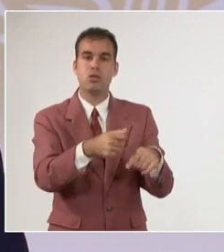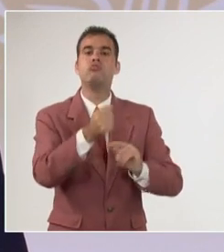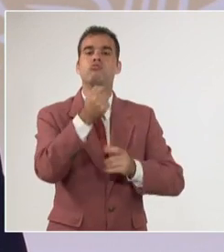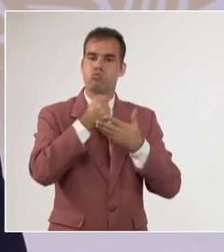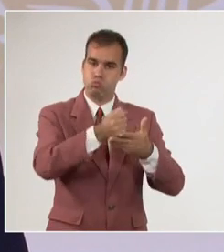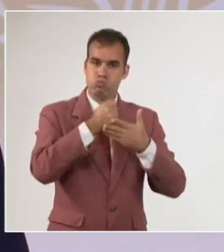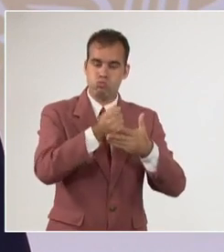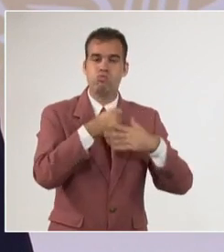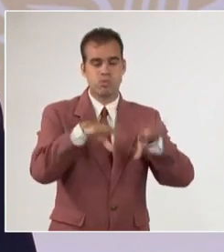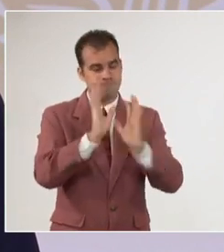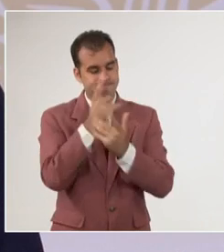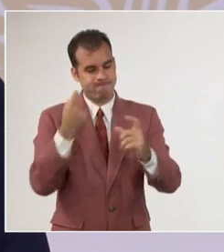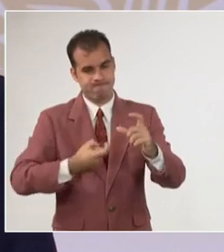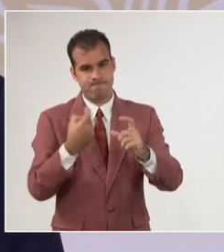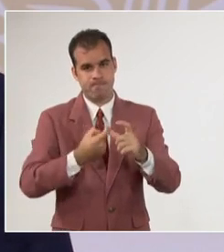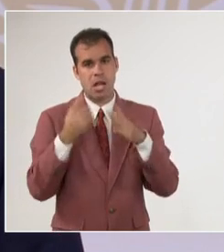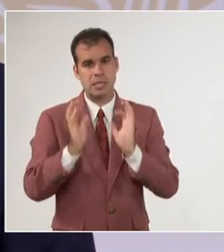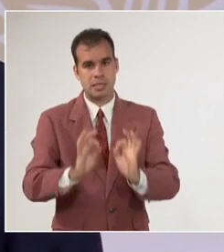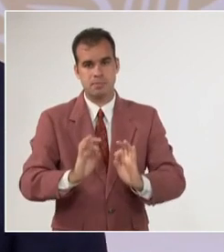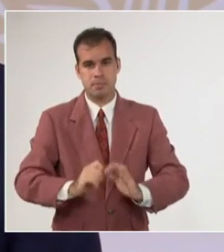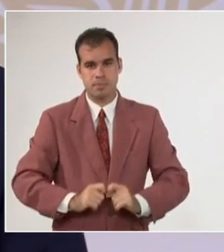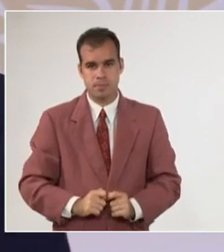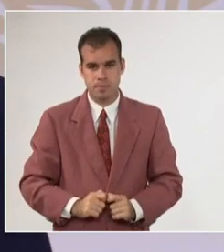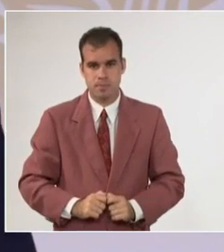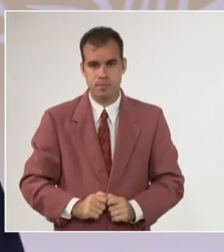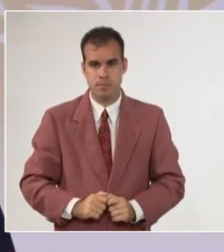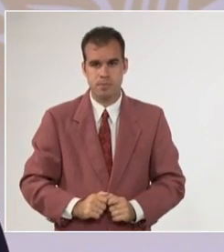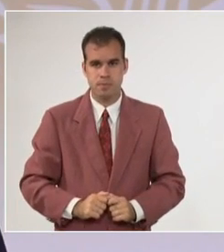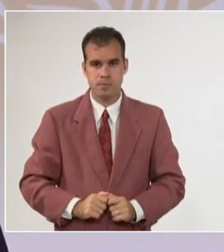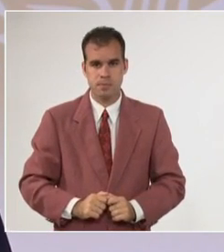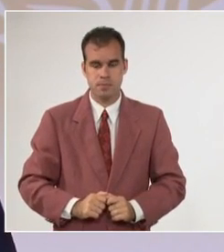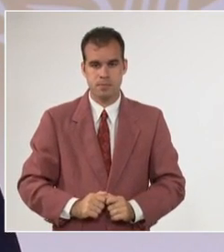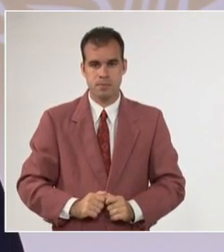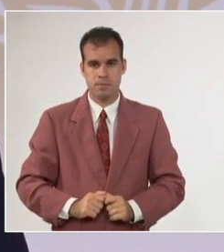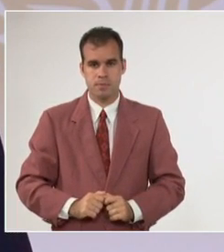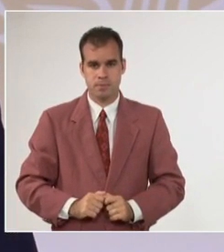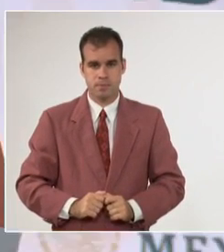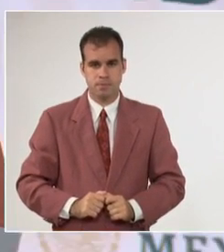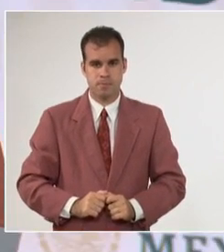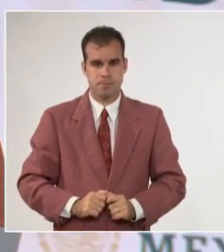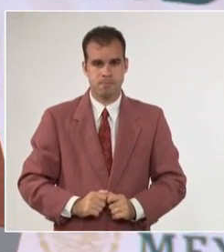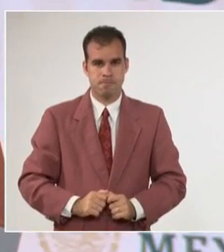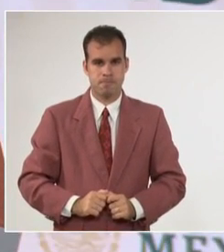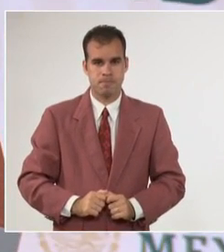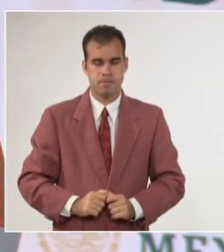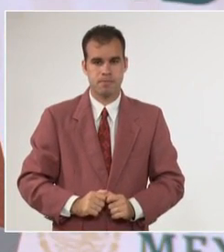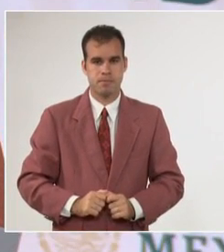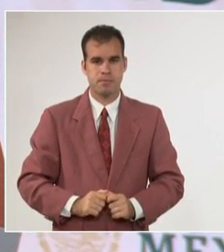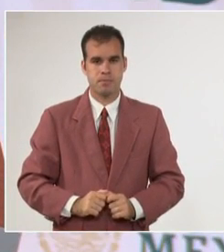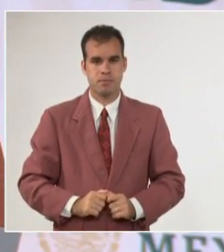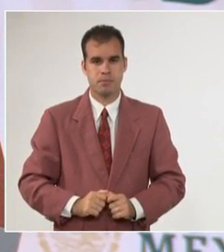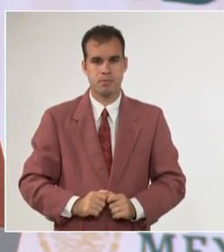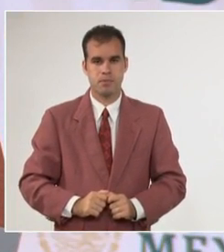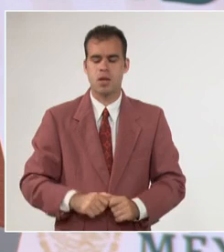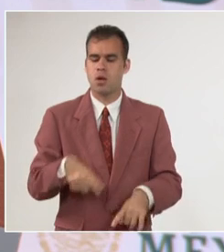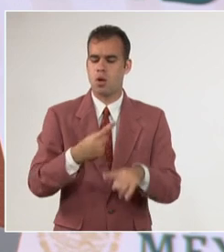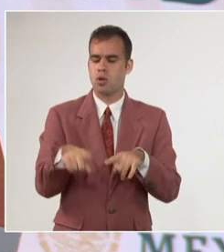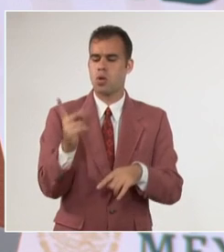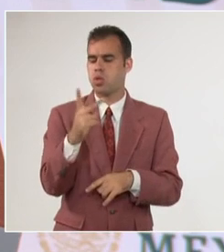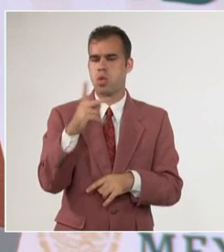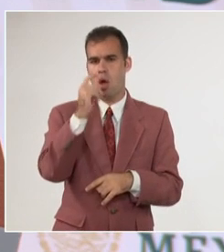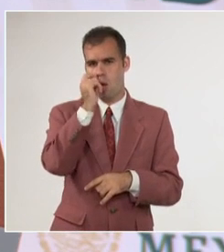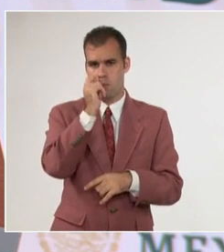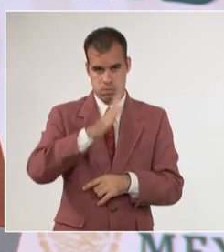Castrillón, Antonio Gaona, Pedro Lemos y Anastasio Parrodi. Los cubanos Florencio